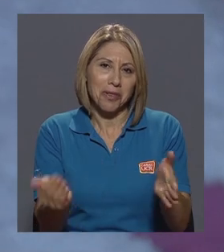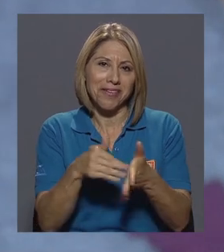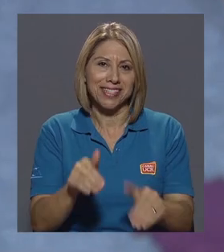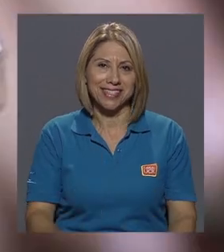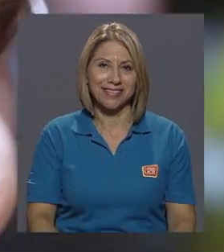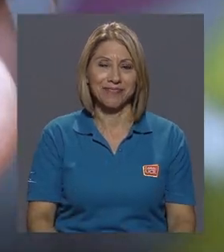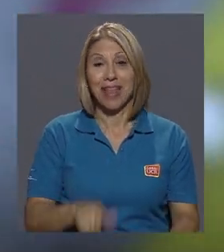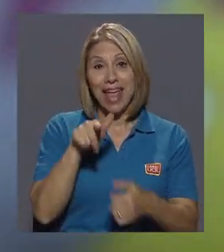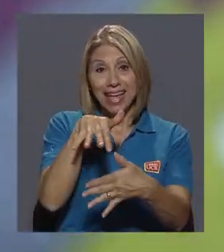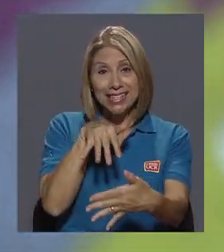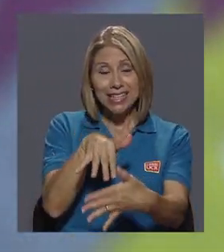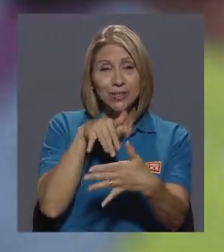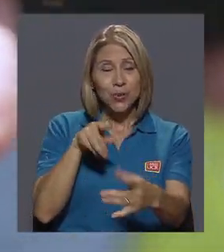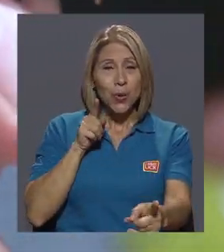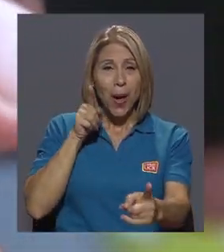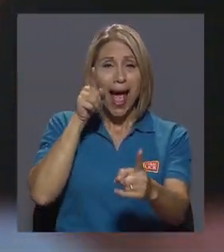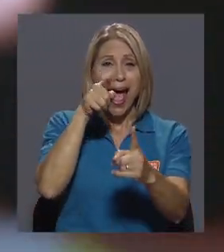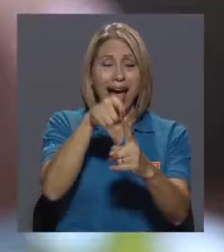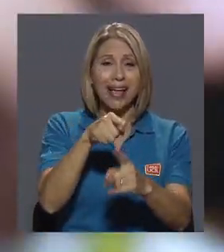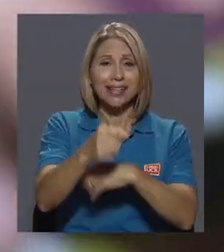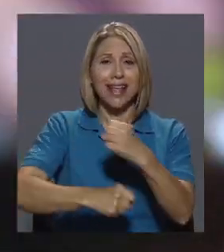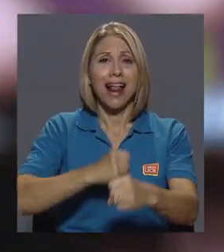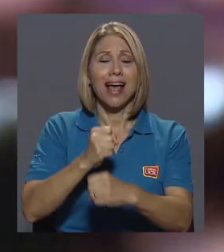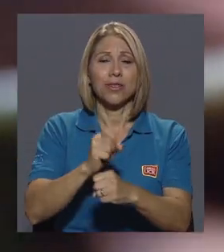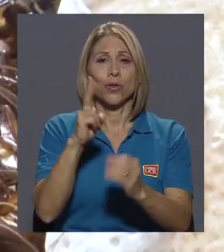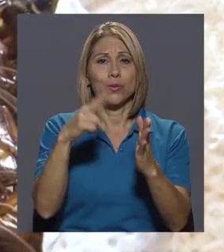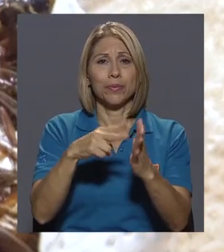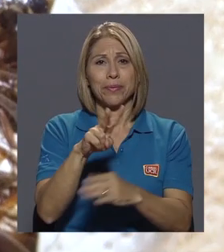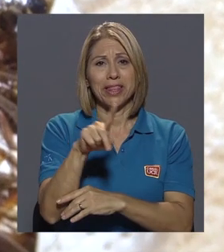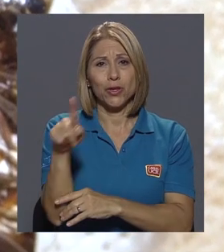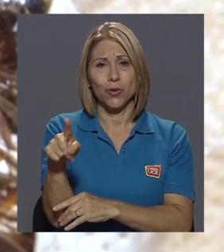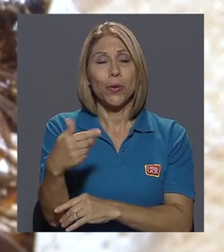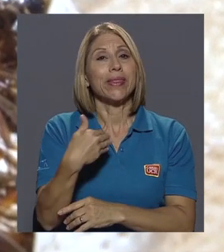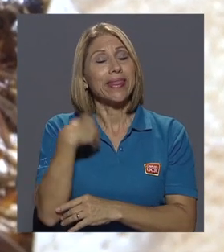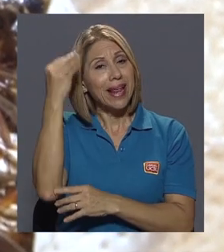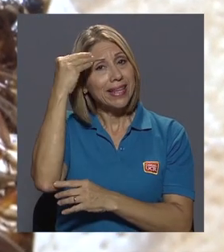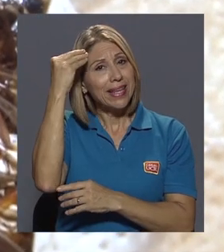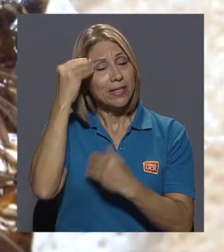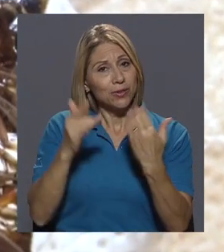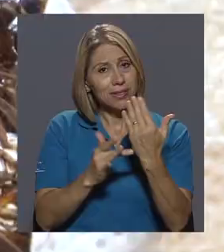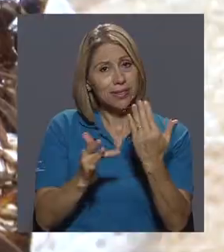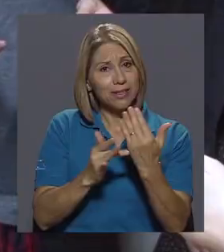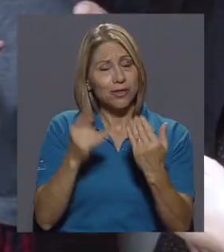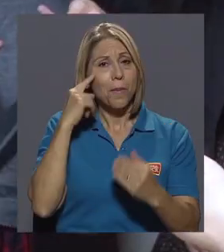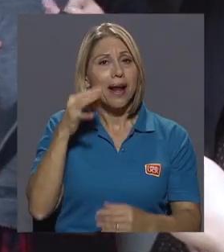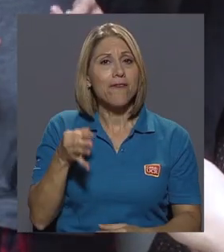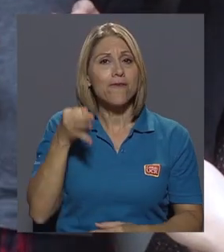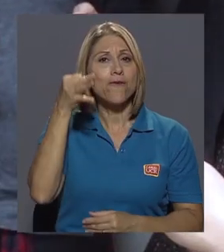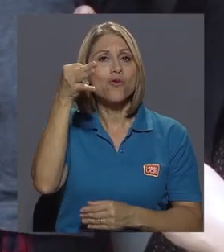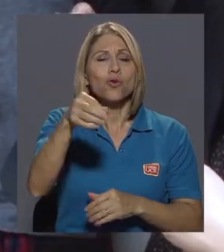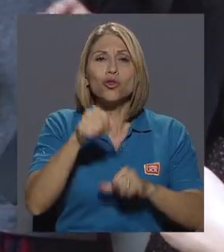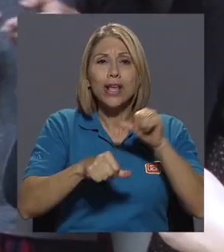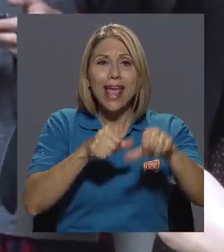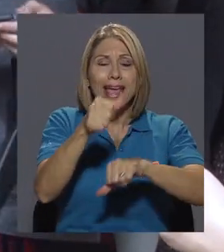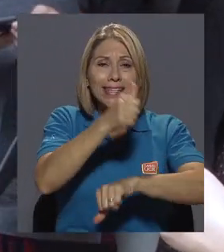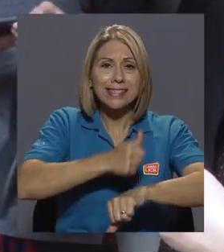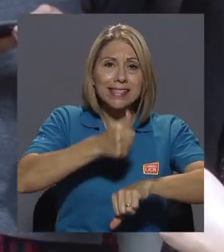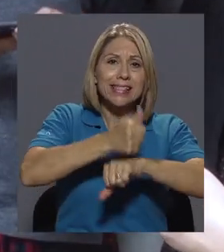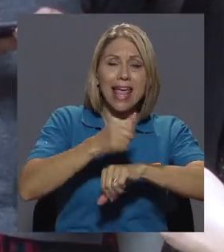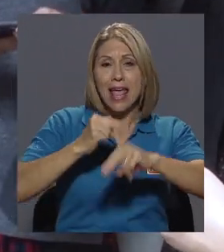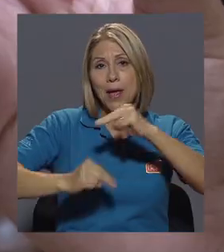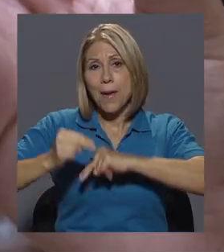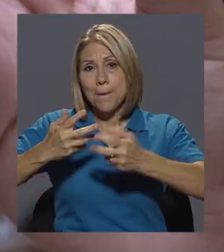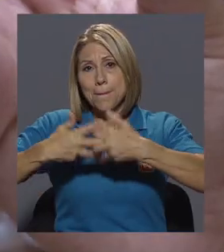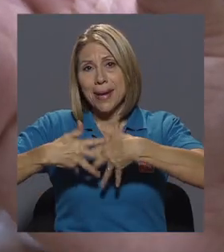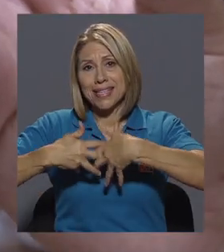El estudio se extenderá hasta el 2021 y aportará criterios tecnológicos para futuros emprendedores, empresas